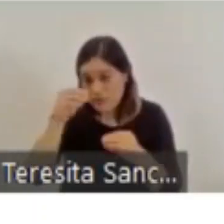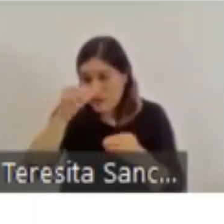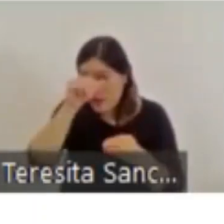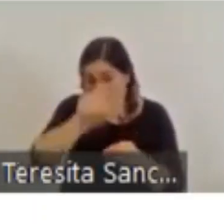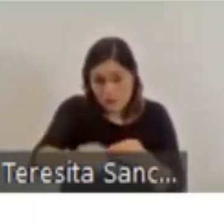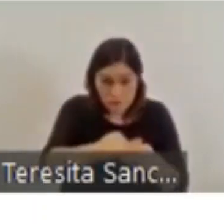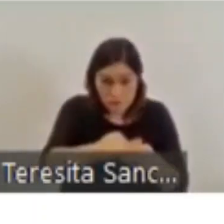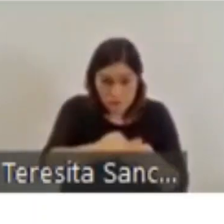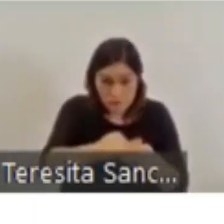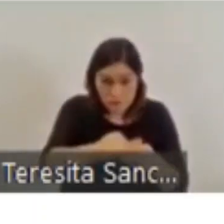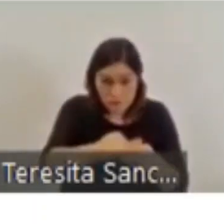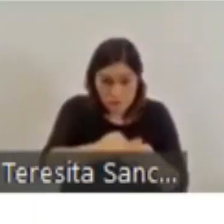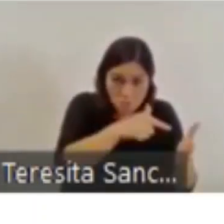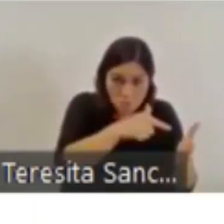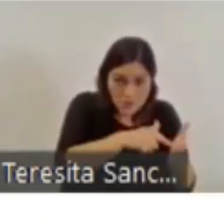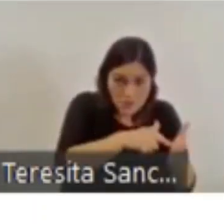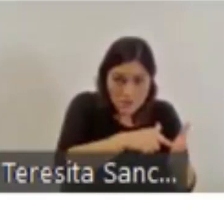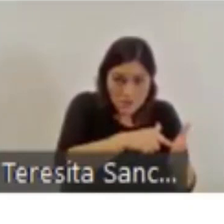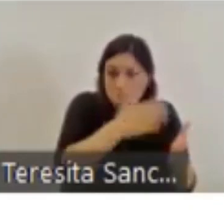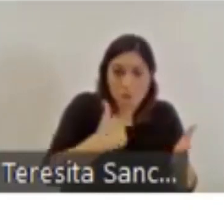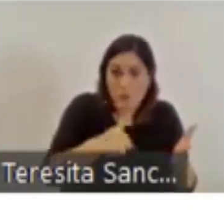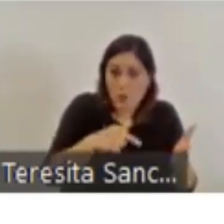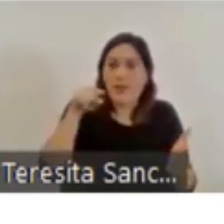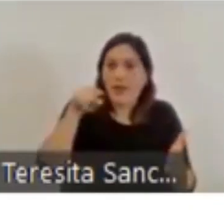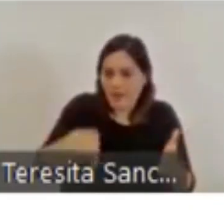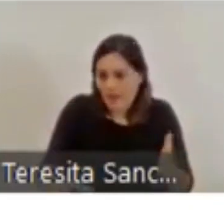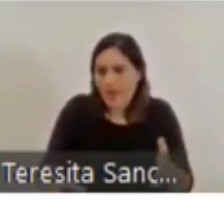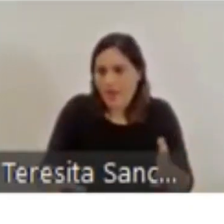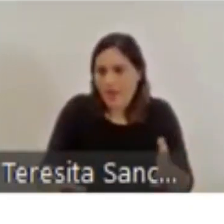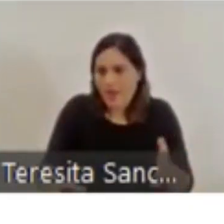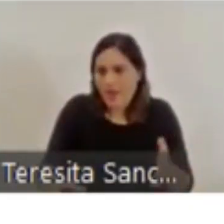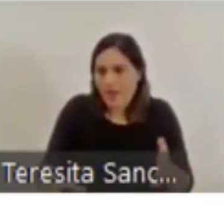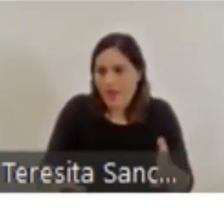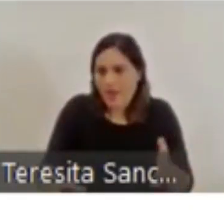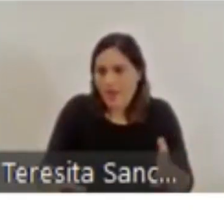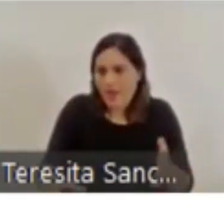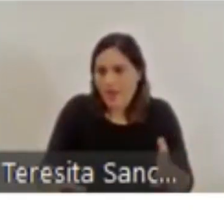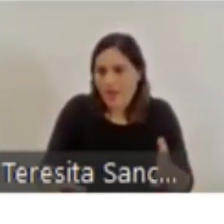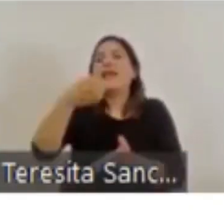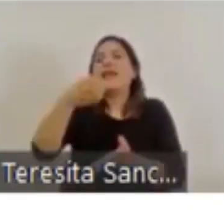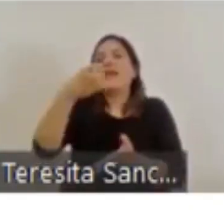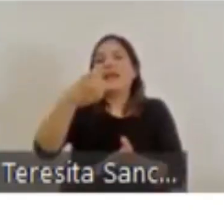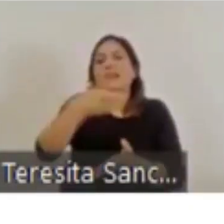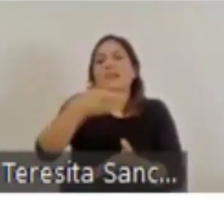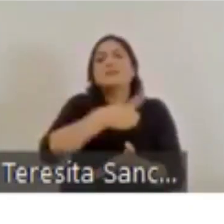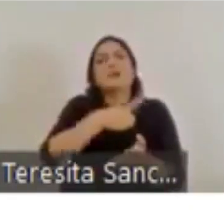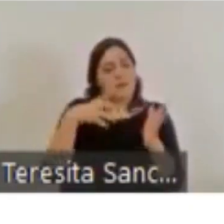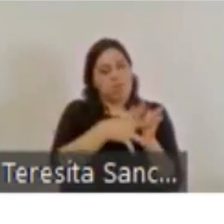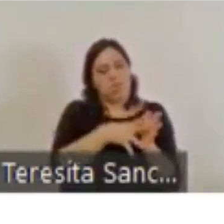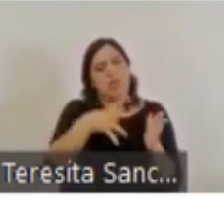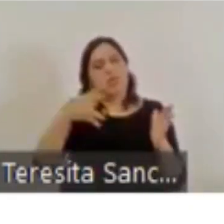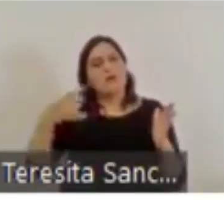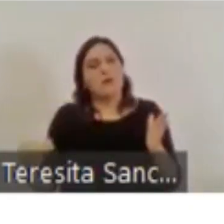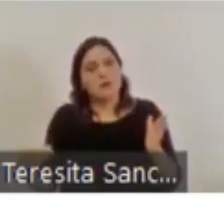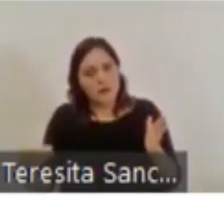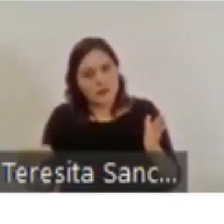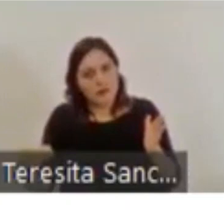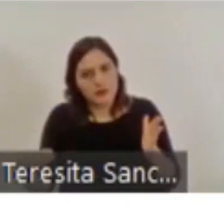no lo van a olvidar. Y es algo que nosotros deberíamos de emular. Y bueno, y en realidad mi